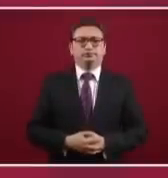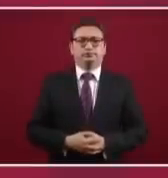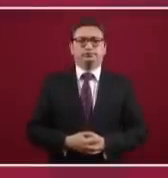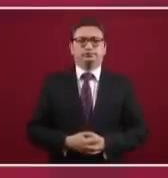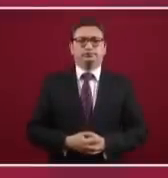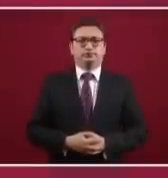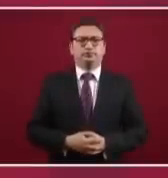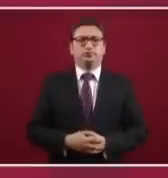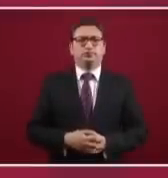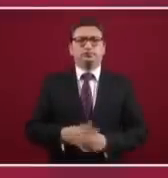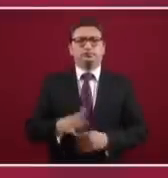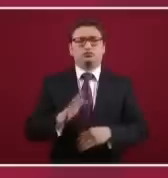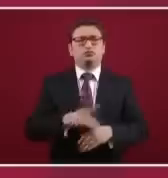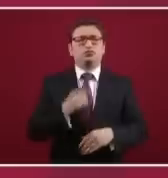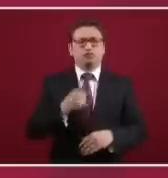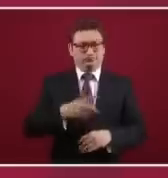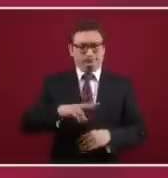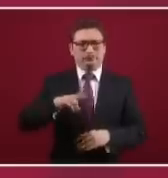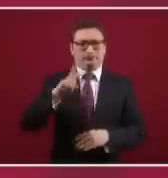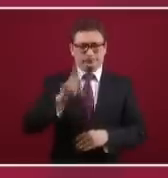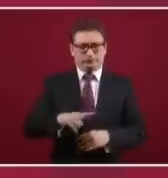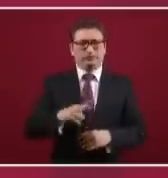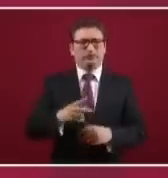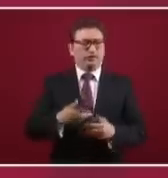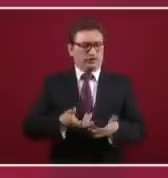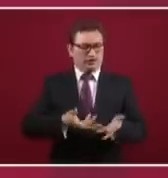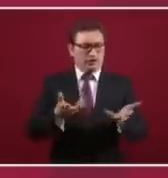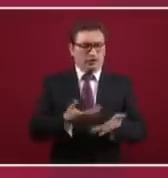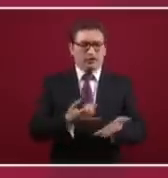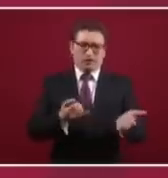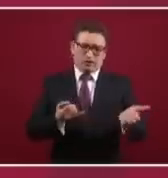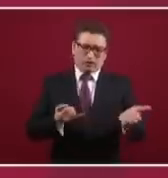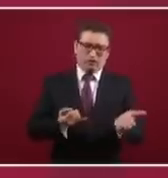es real, se toman decisiones,